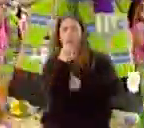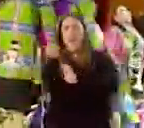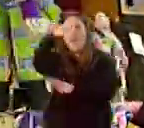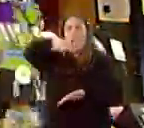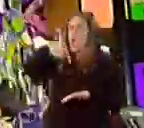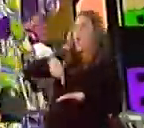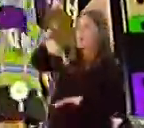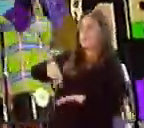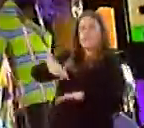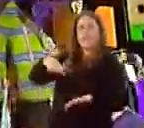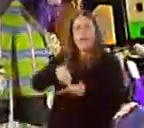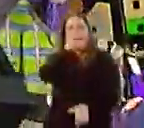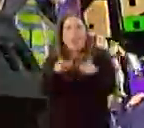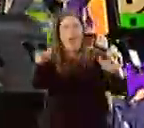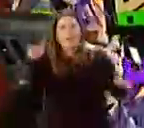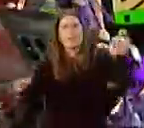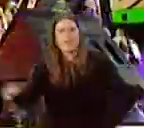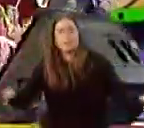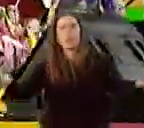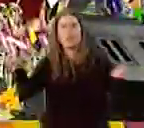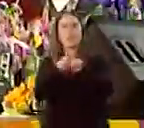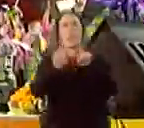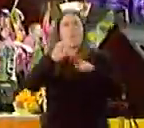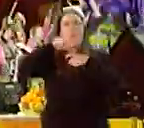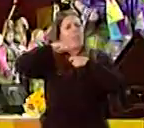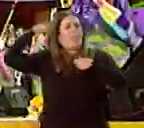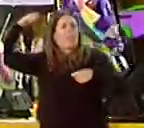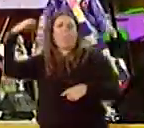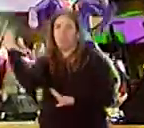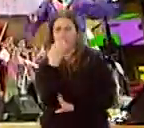poniendo a la mente está todo en el cuello